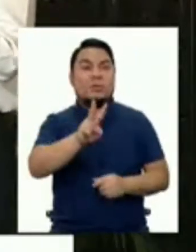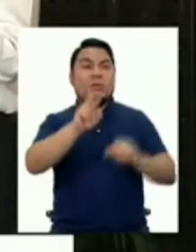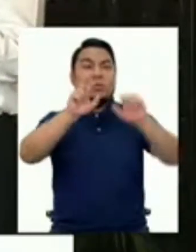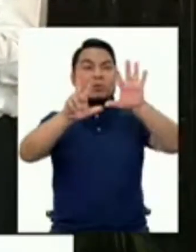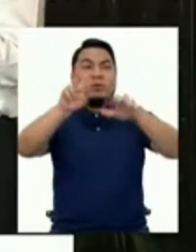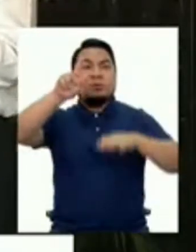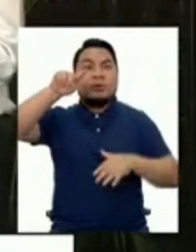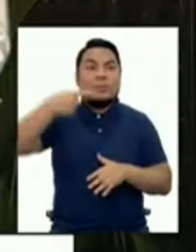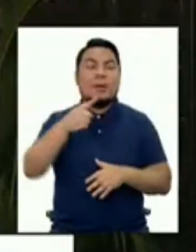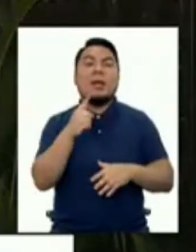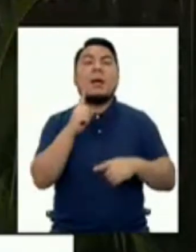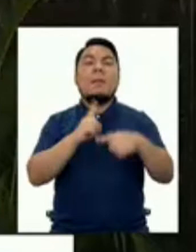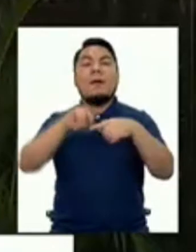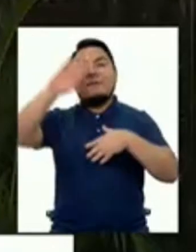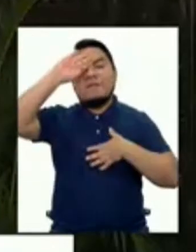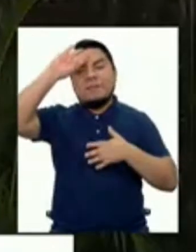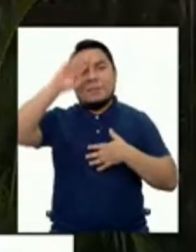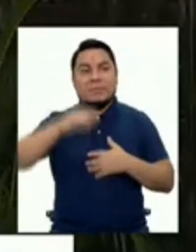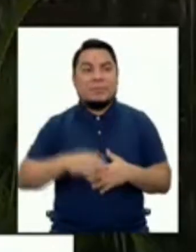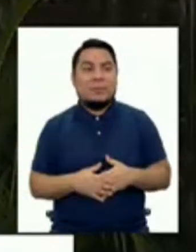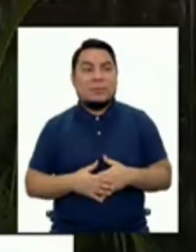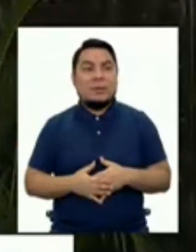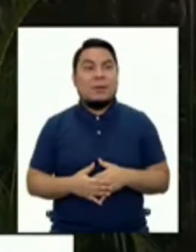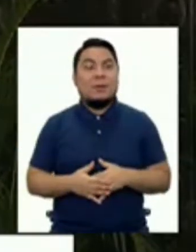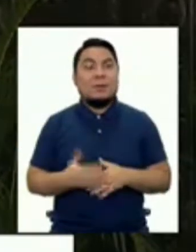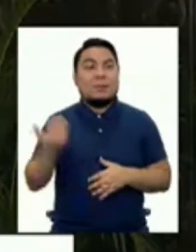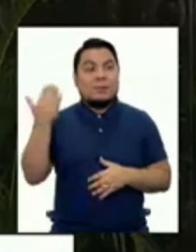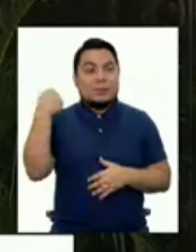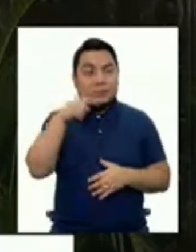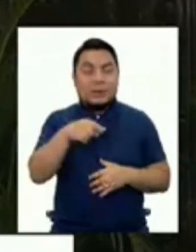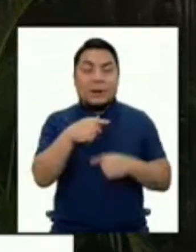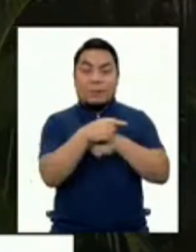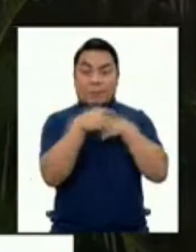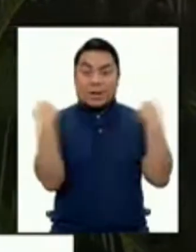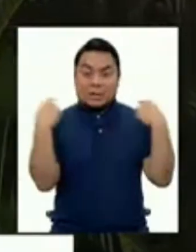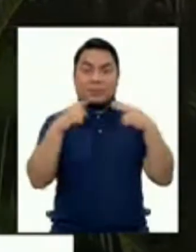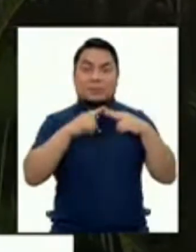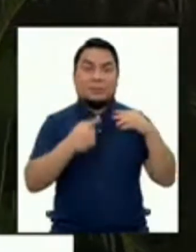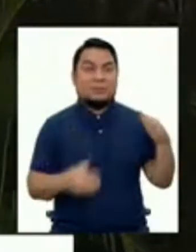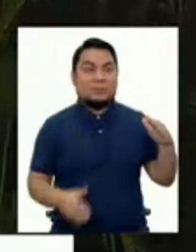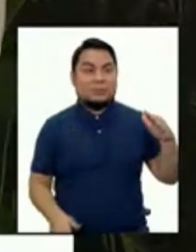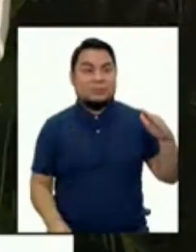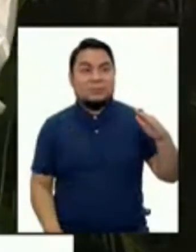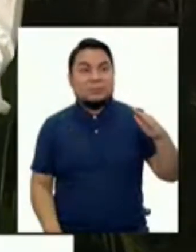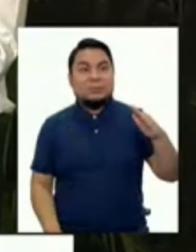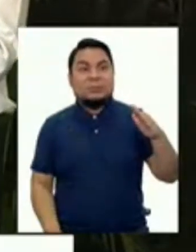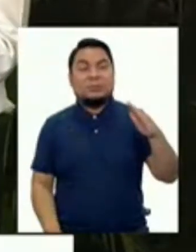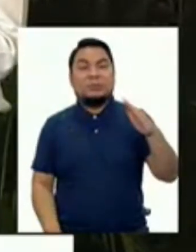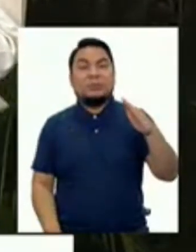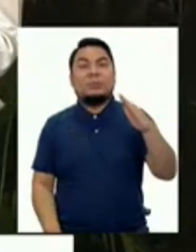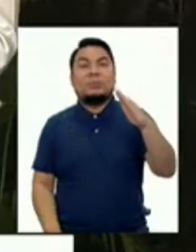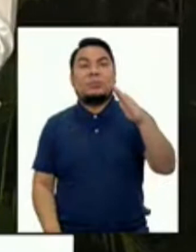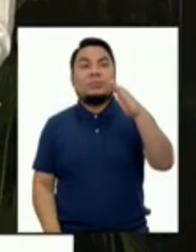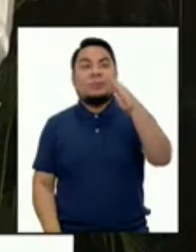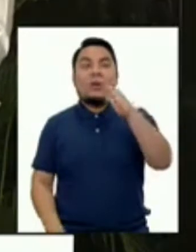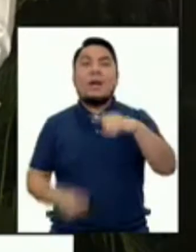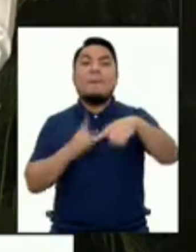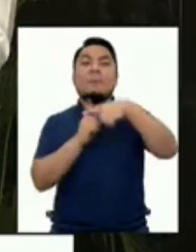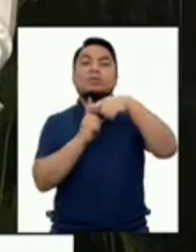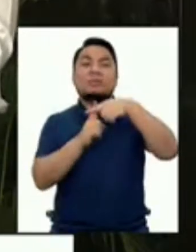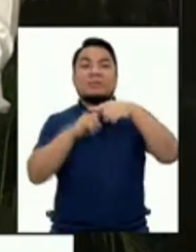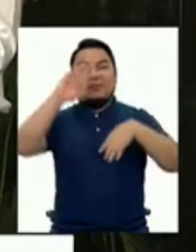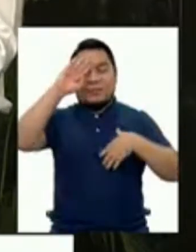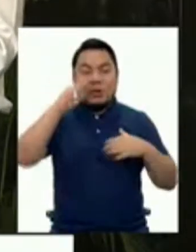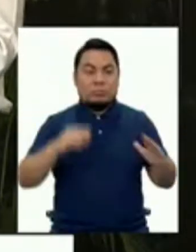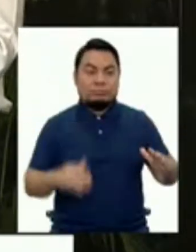282.000 ha sido positivo. Empezamos en marzo y como ha ido subiendo, subiendo, subiendo los casos positivos. Acá está.